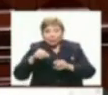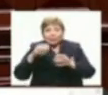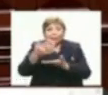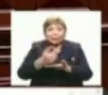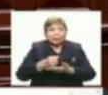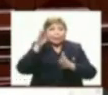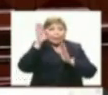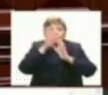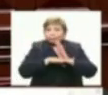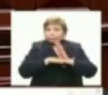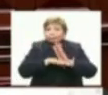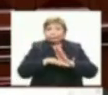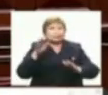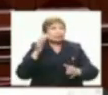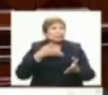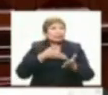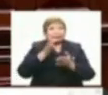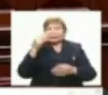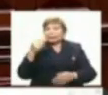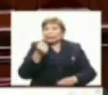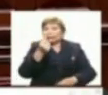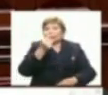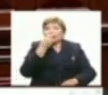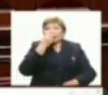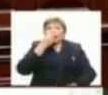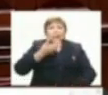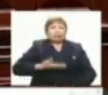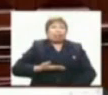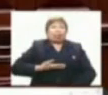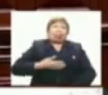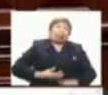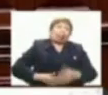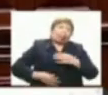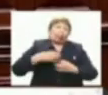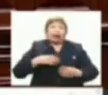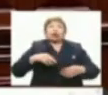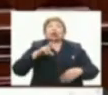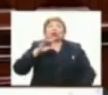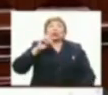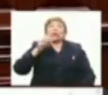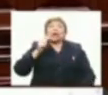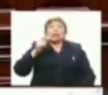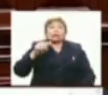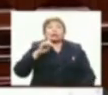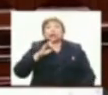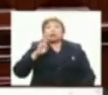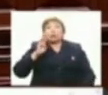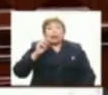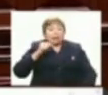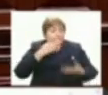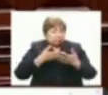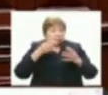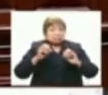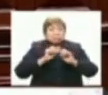combatir en una manera inmediata el hambre en las zonas rurales y urbanas. Las